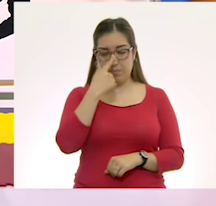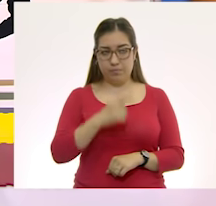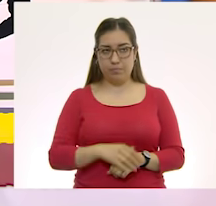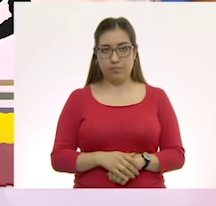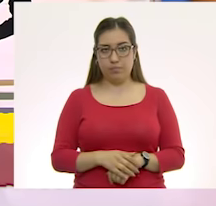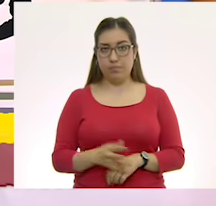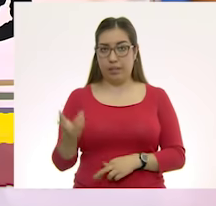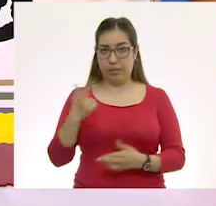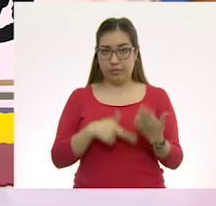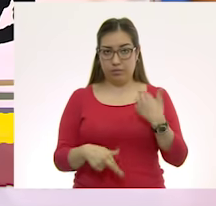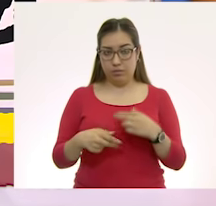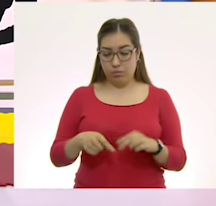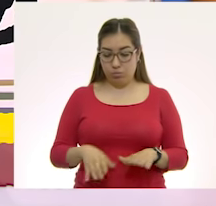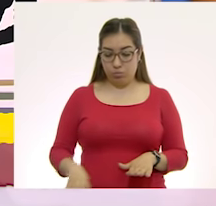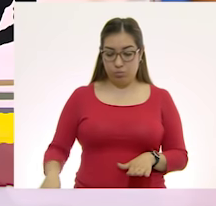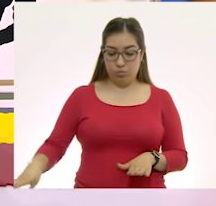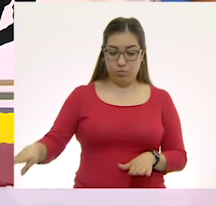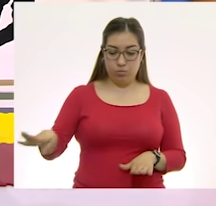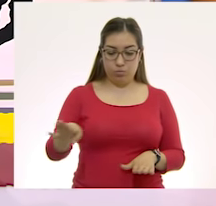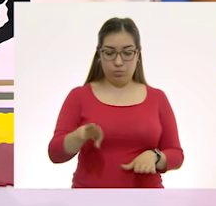1, 2, 3, 4. Y regresamos.